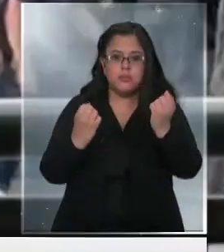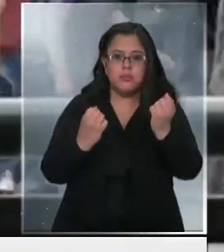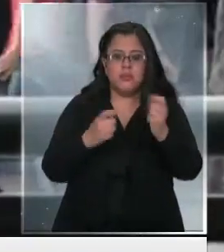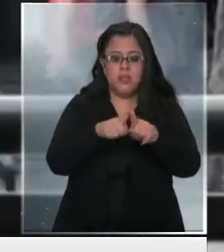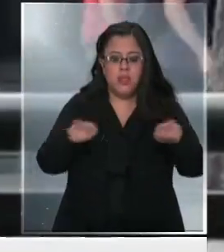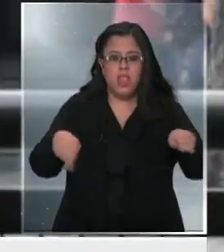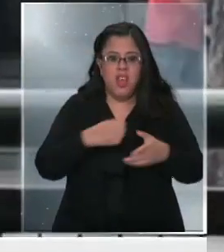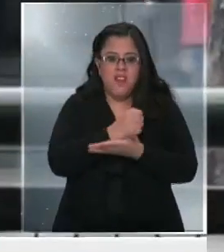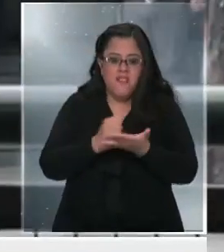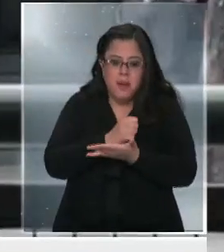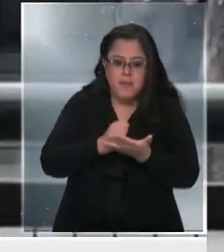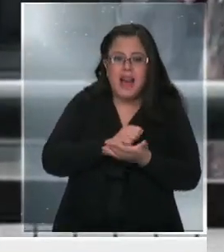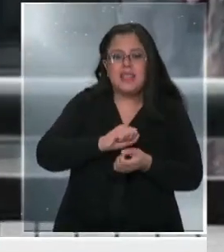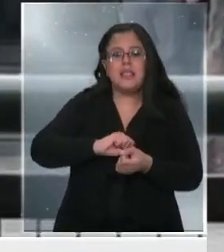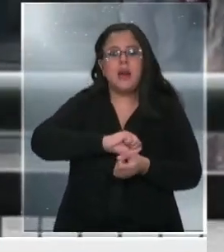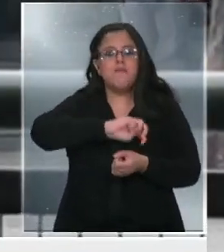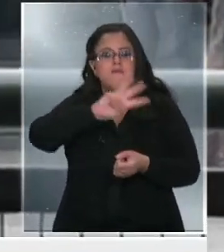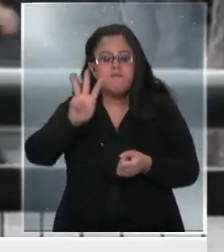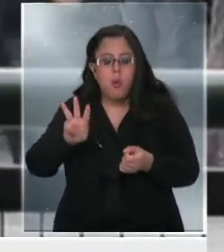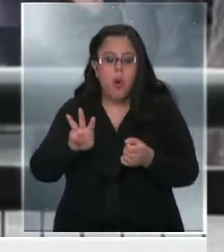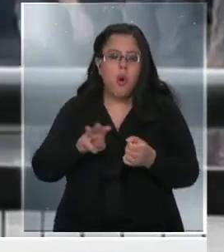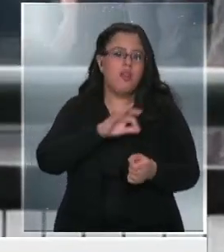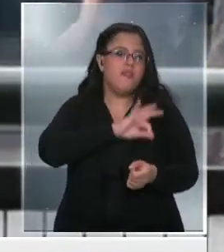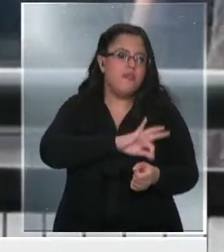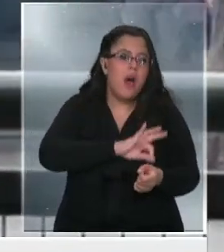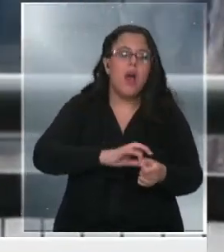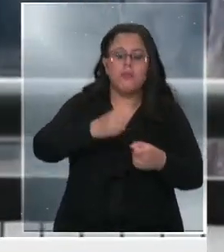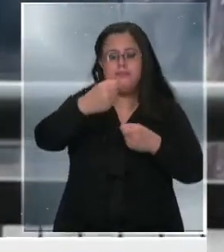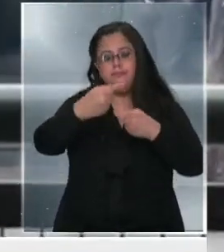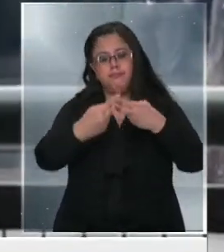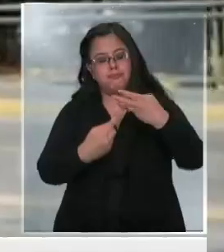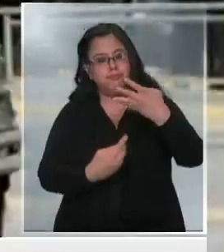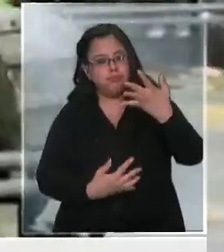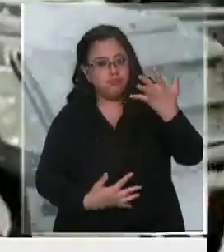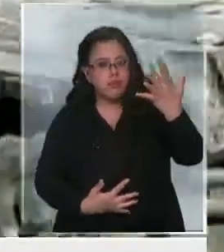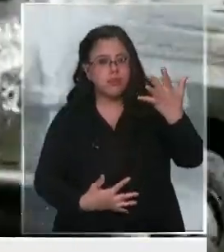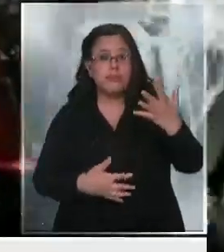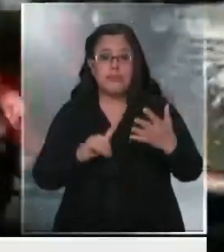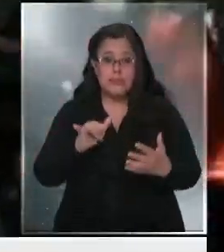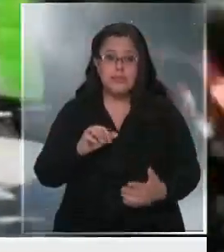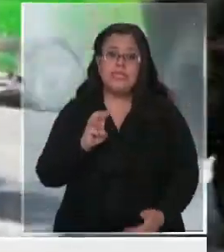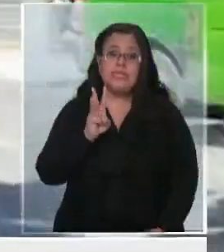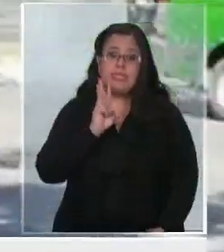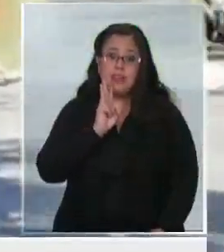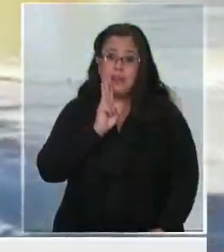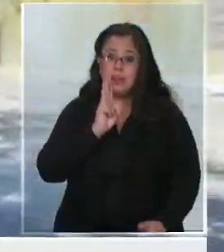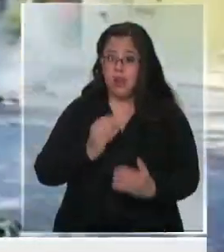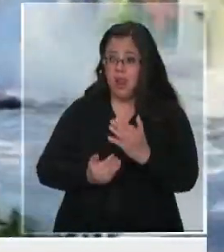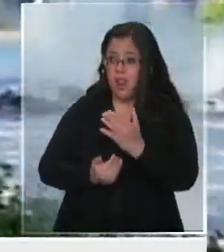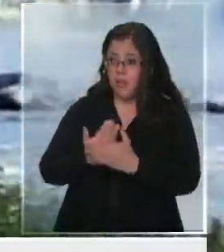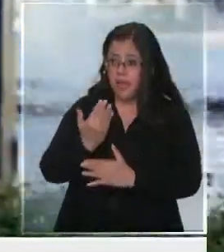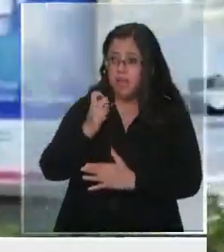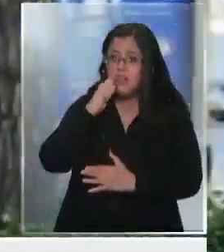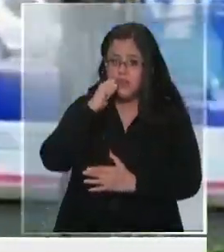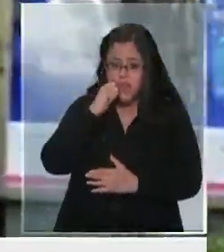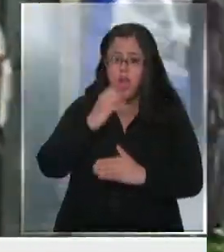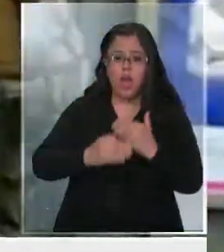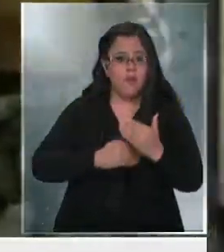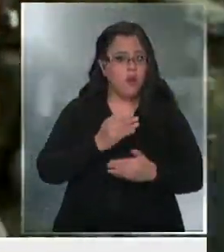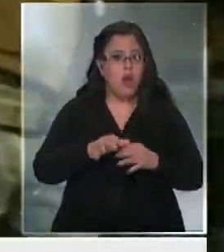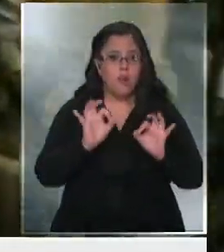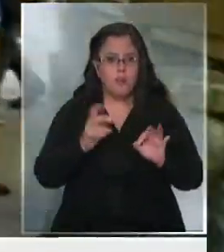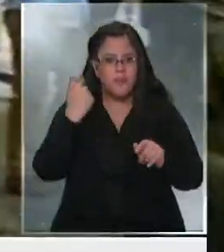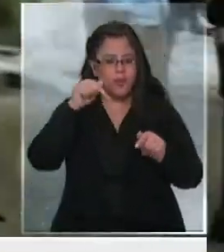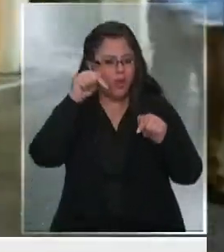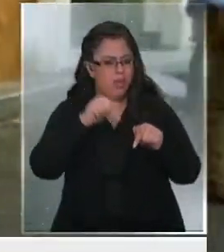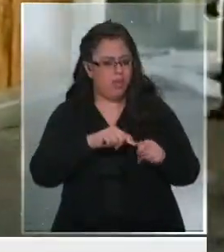Farmacias, centros comerciales, sucursales bancarias, todo lo que hasta el miércoles por la mañana aquí funcionaba fue blanco de un accionar que